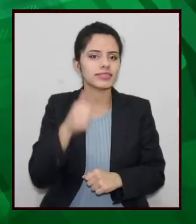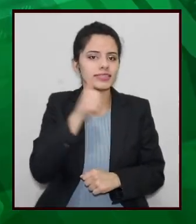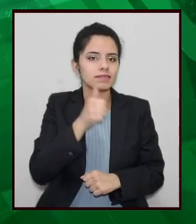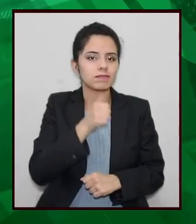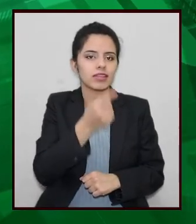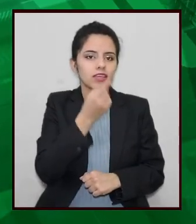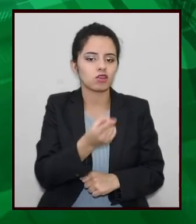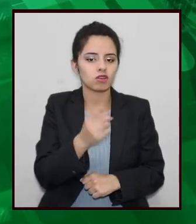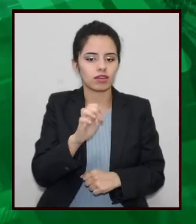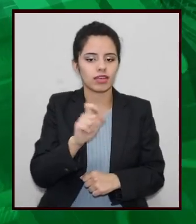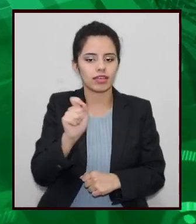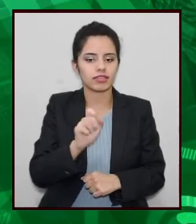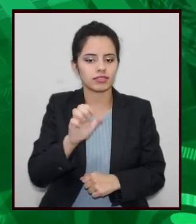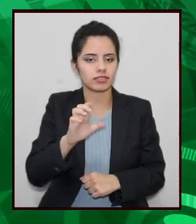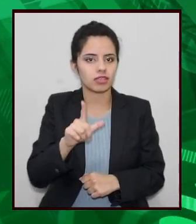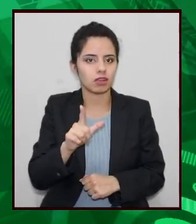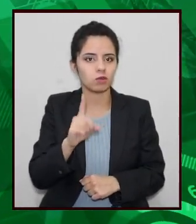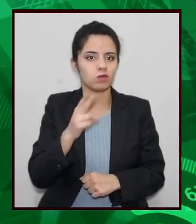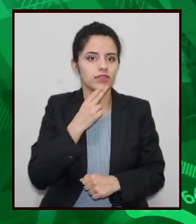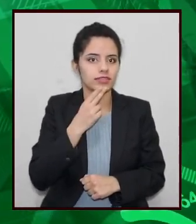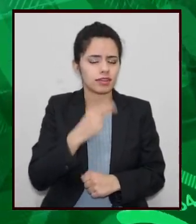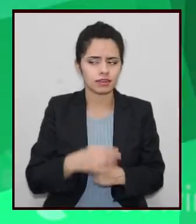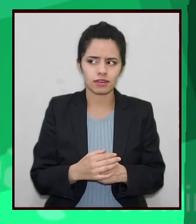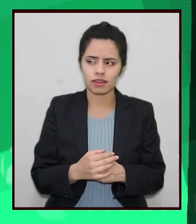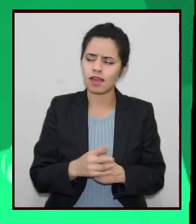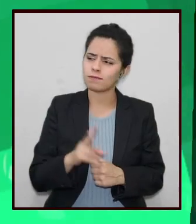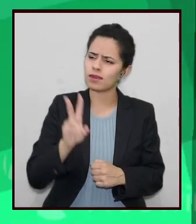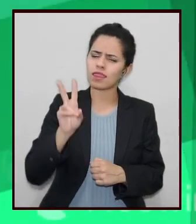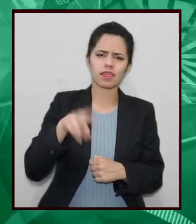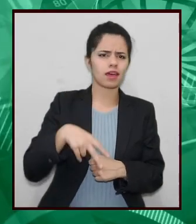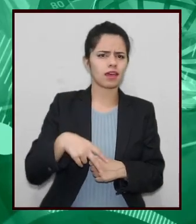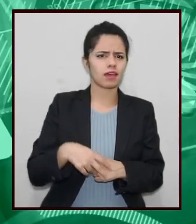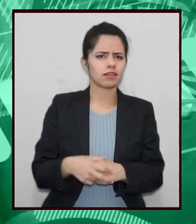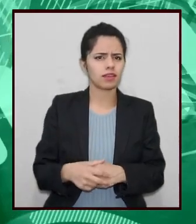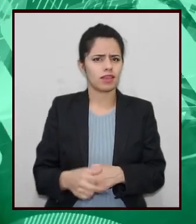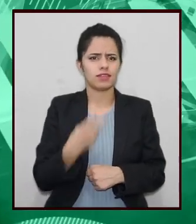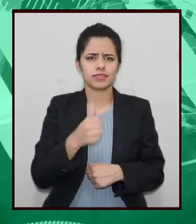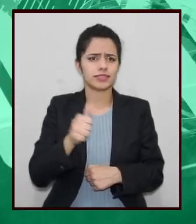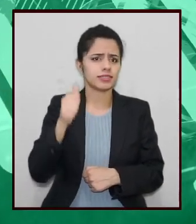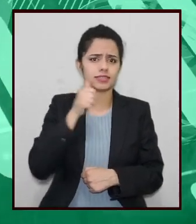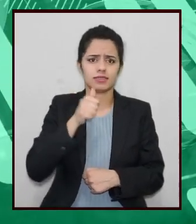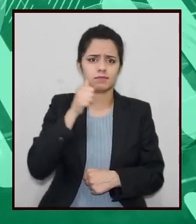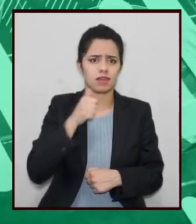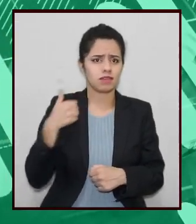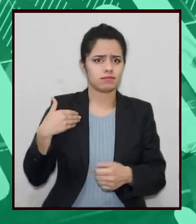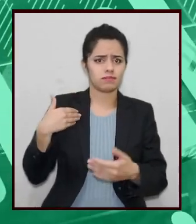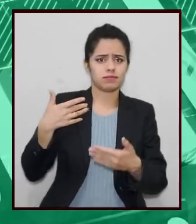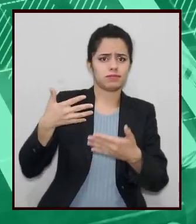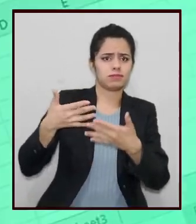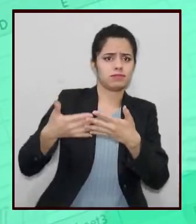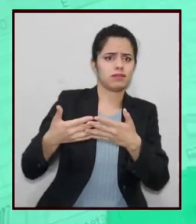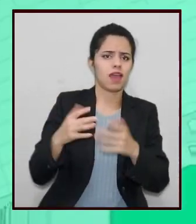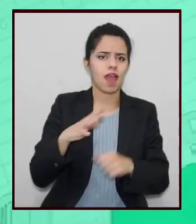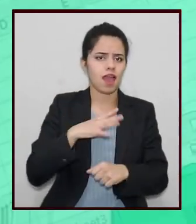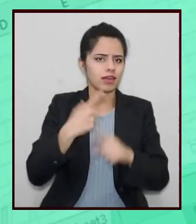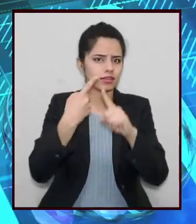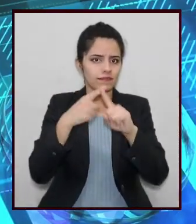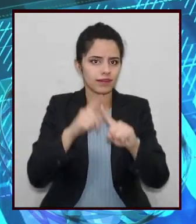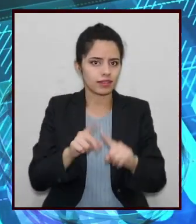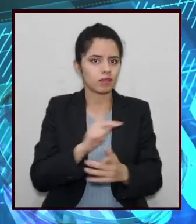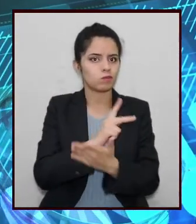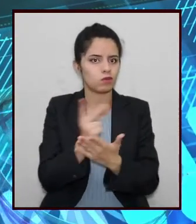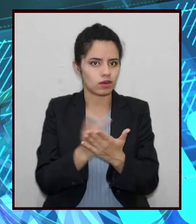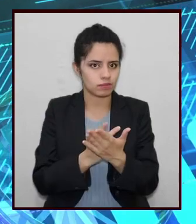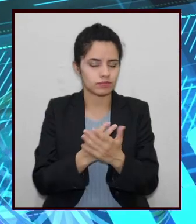voy a trabajar en un Excel. Ya sé, nunca me había dado cuenta de eso. ¿Quién diría que existe y siempre ha existido variedad en este tipo de